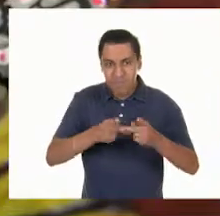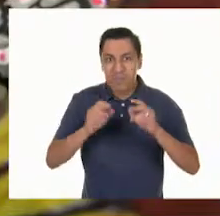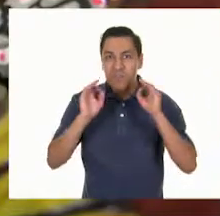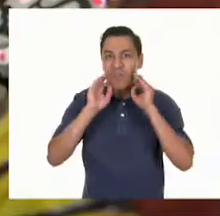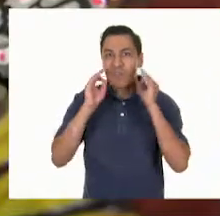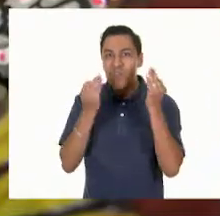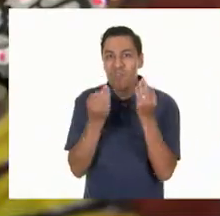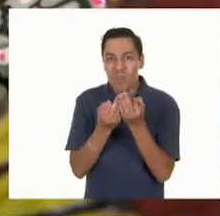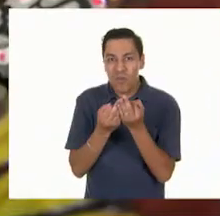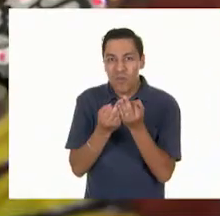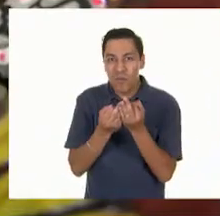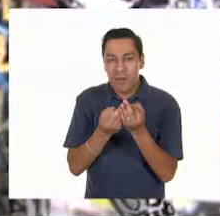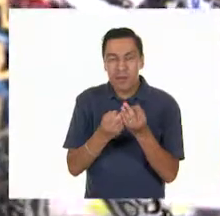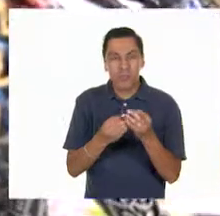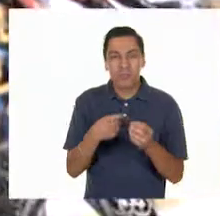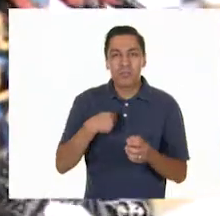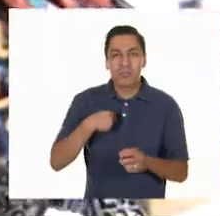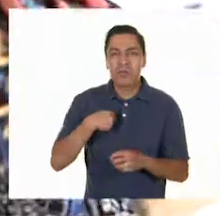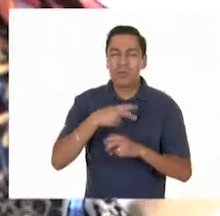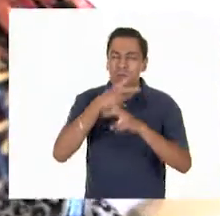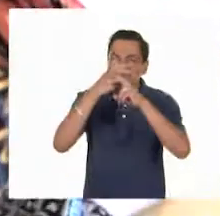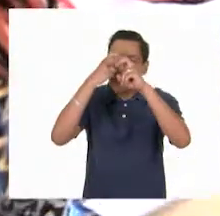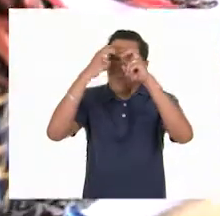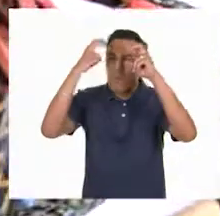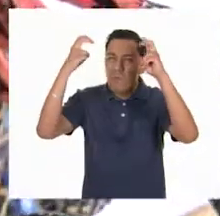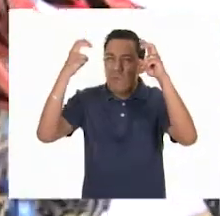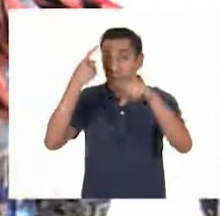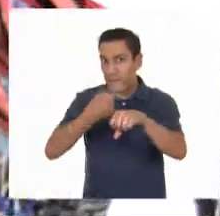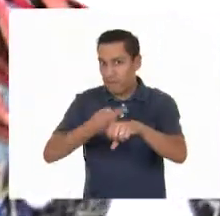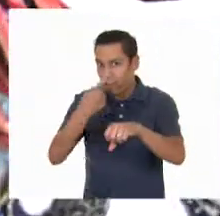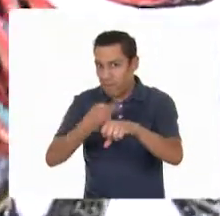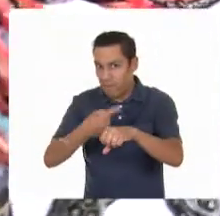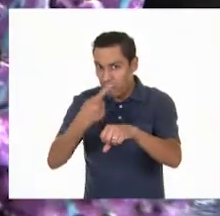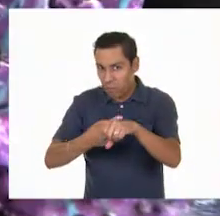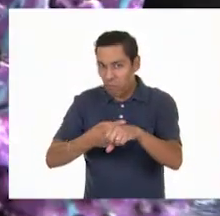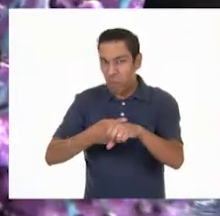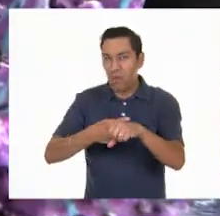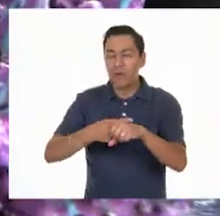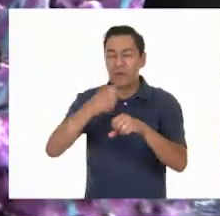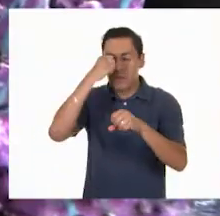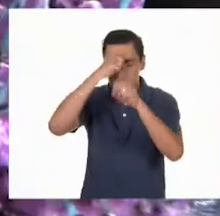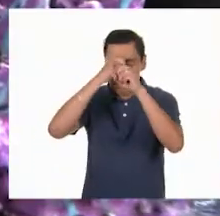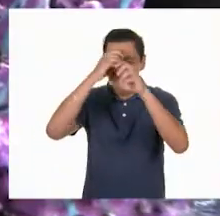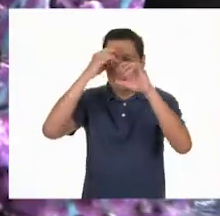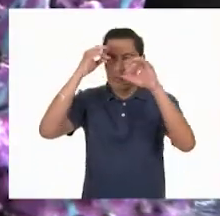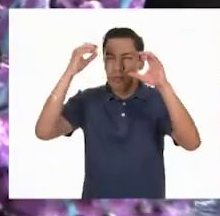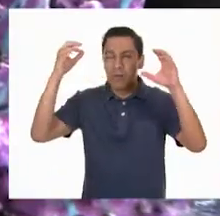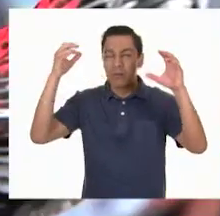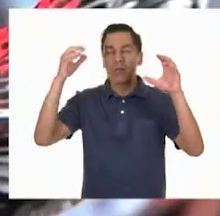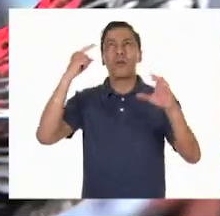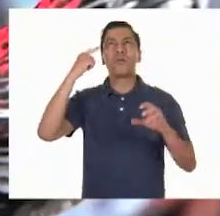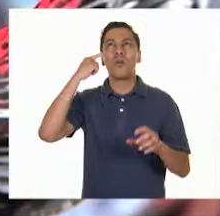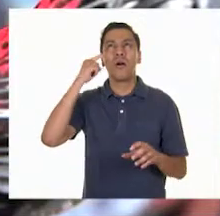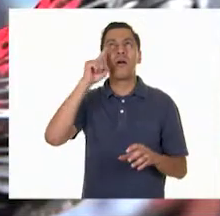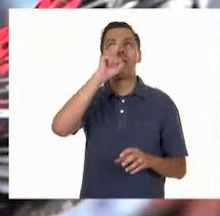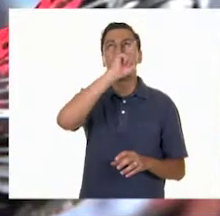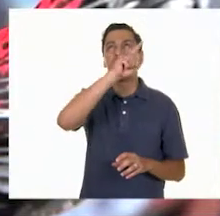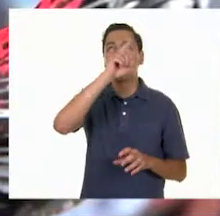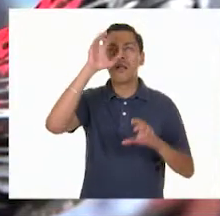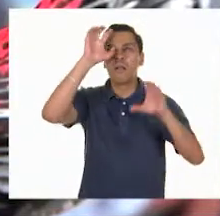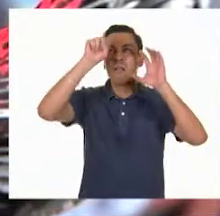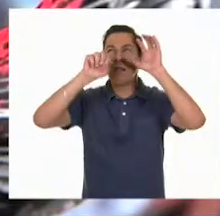que se me aparecían cuando estaba yo él me dice que me primer de la vida yo pensé que